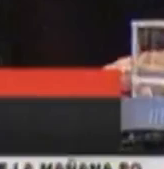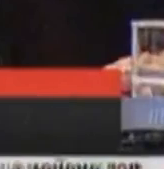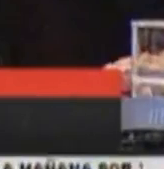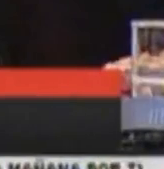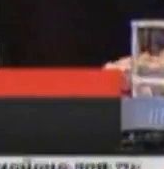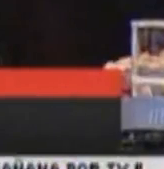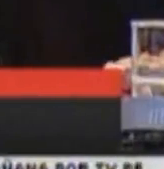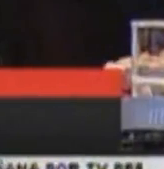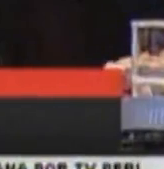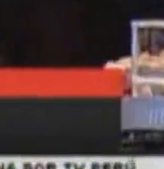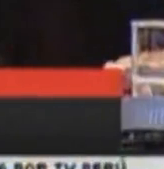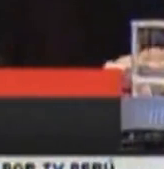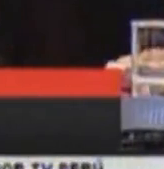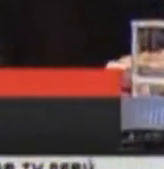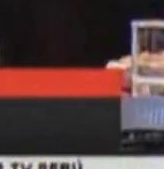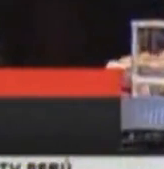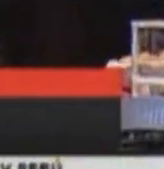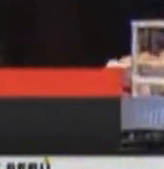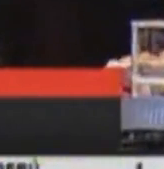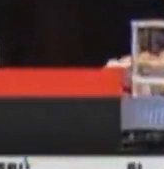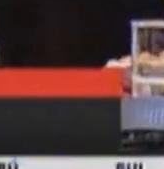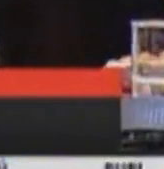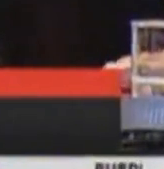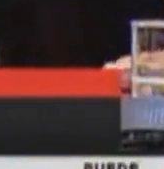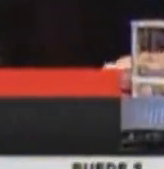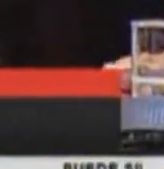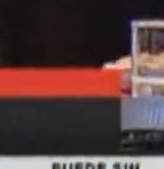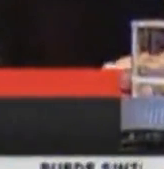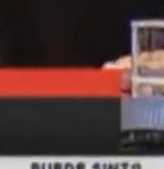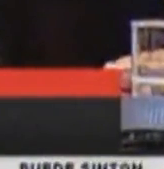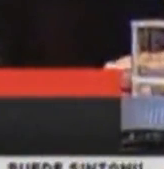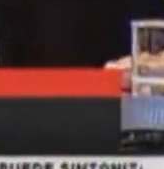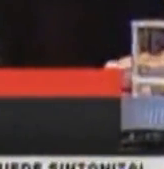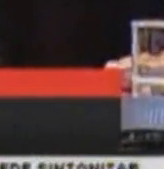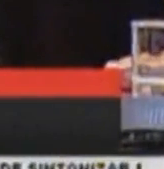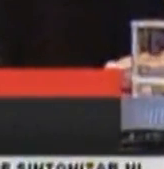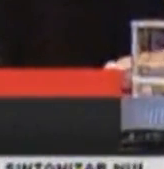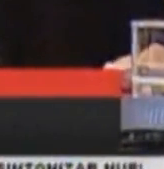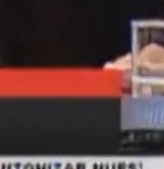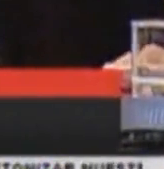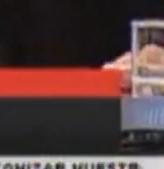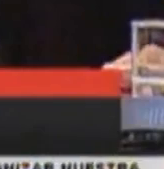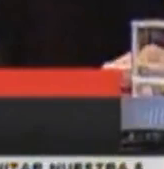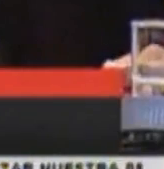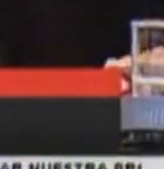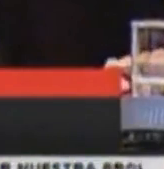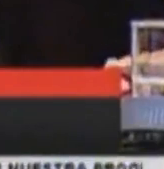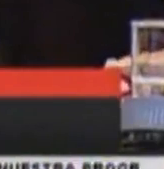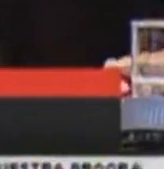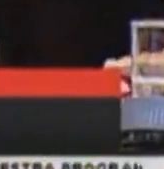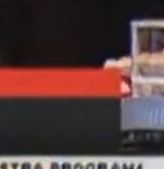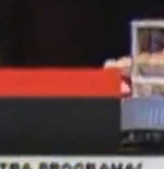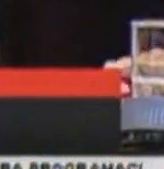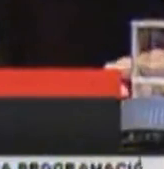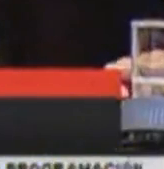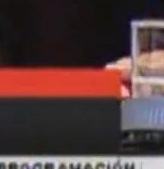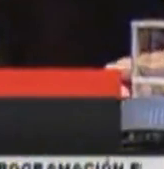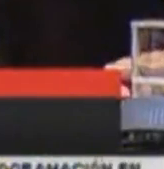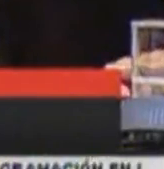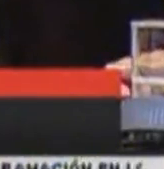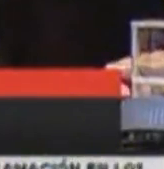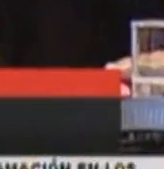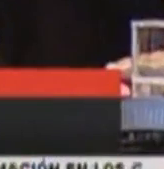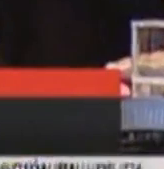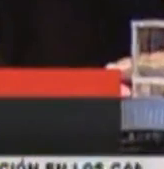11 sistemas administrativos para simplificarle la vida a 2.500 entidades públicas, está en camino, no va a la velocidad que uno quiere, pero